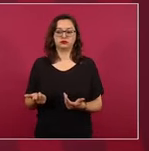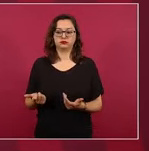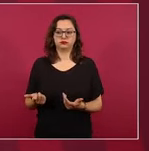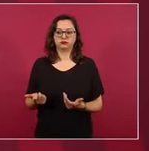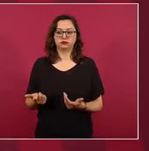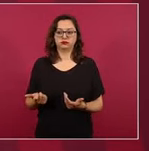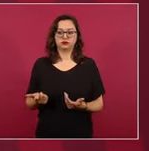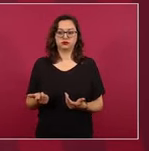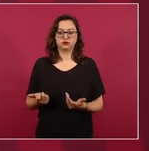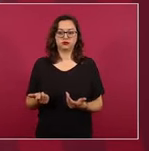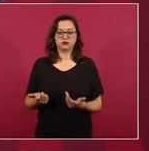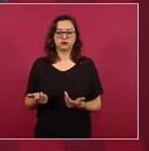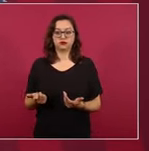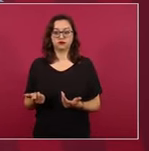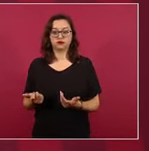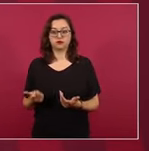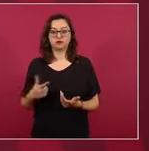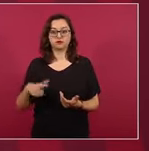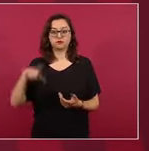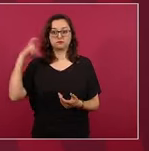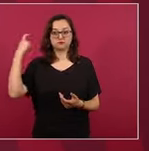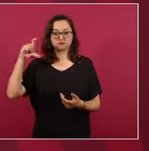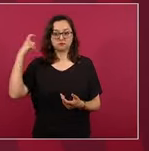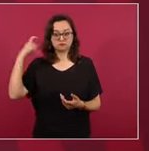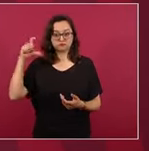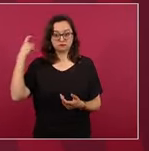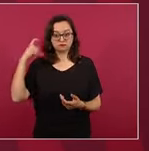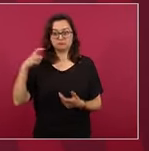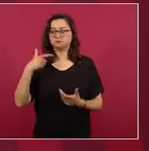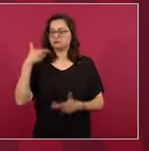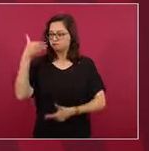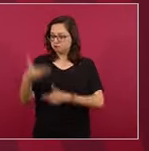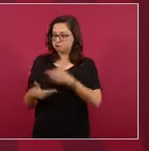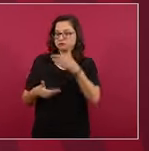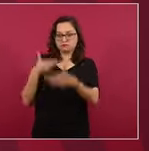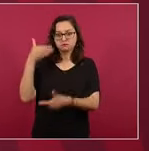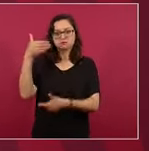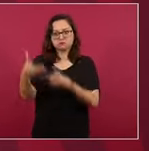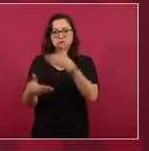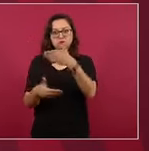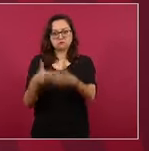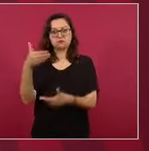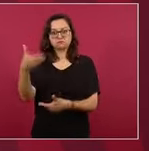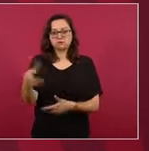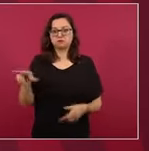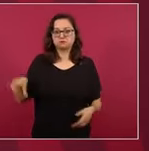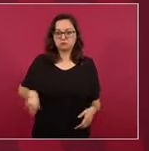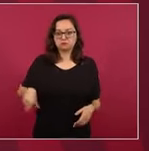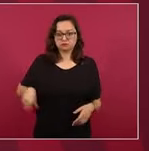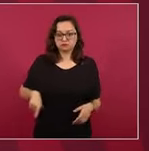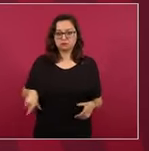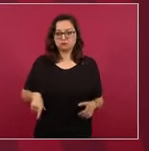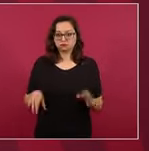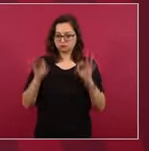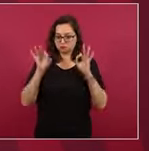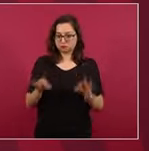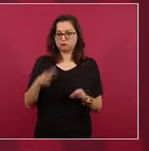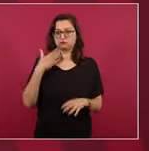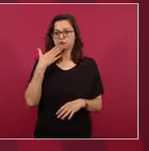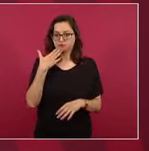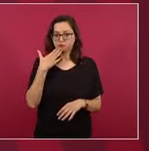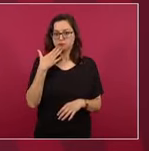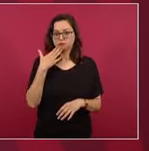en Querétaro hay progreso, hay un buen gobierno, el